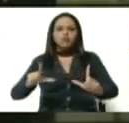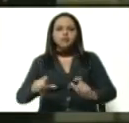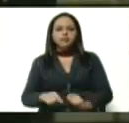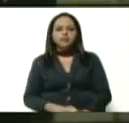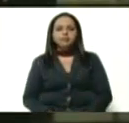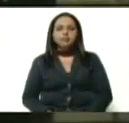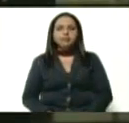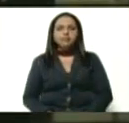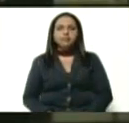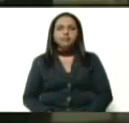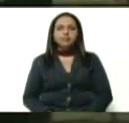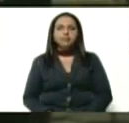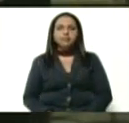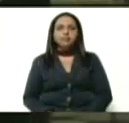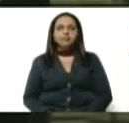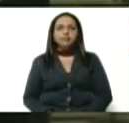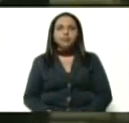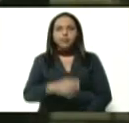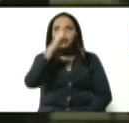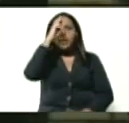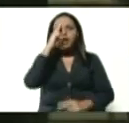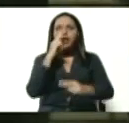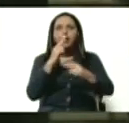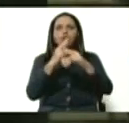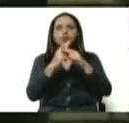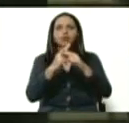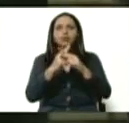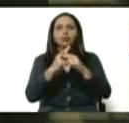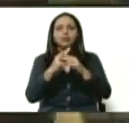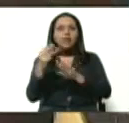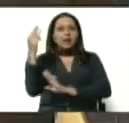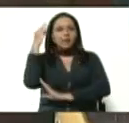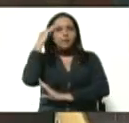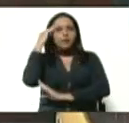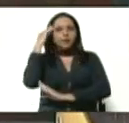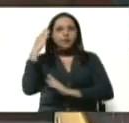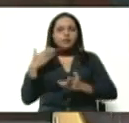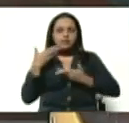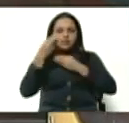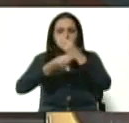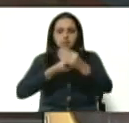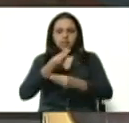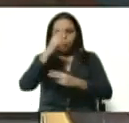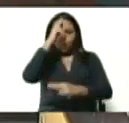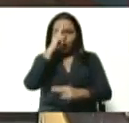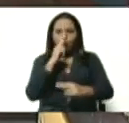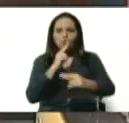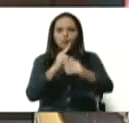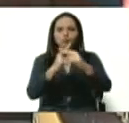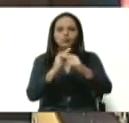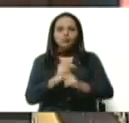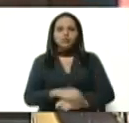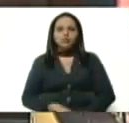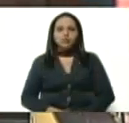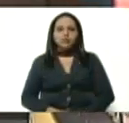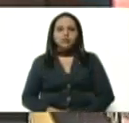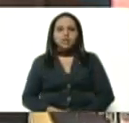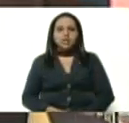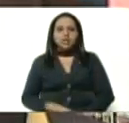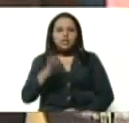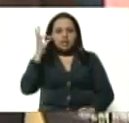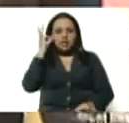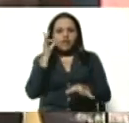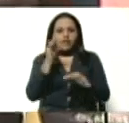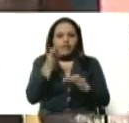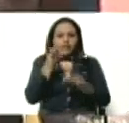Bolívar. En honor a su venerada memoria, se rindieron los honores de rigor y en fe de lo antes expuesto,